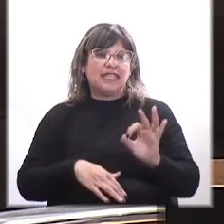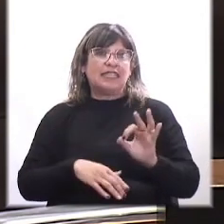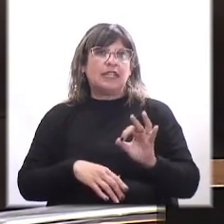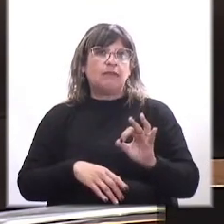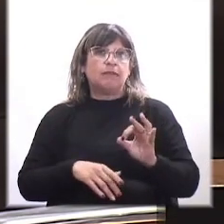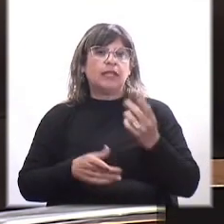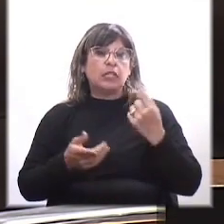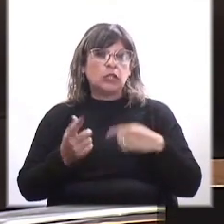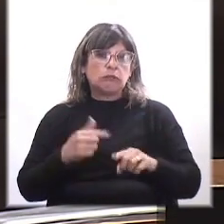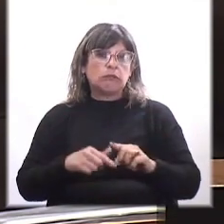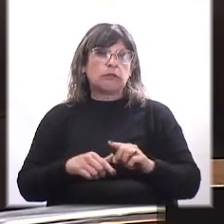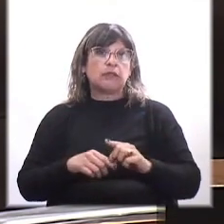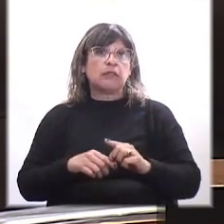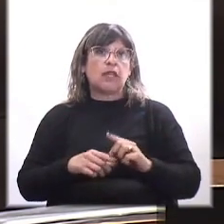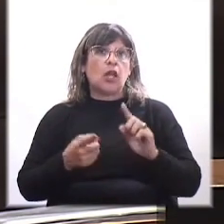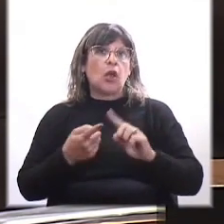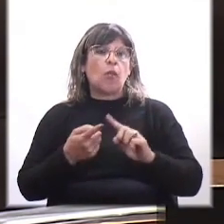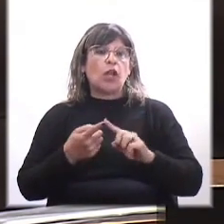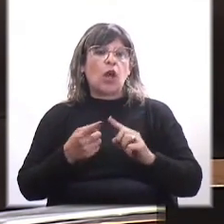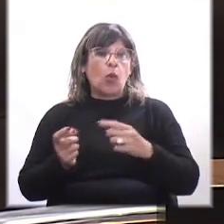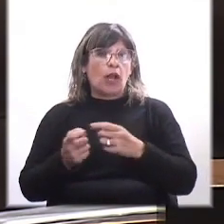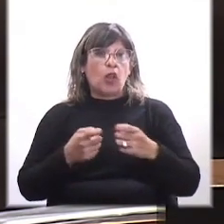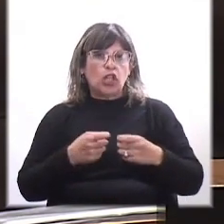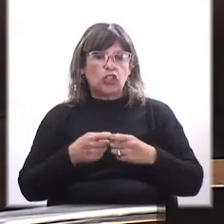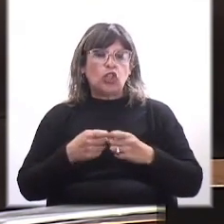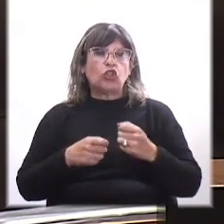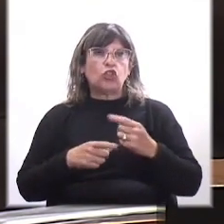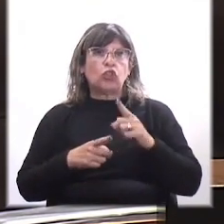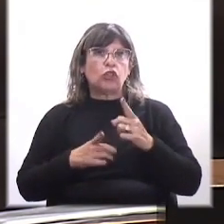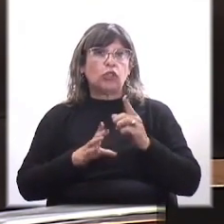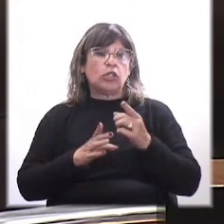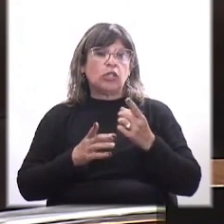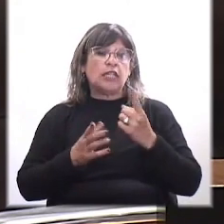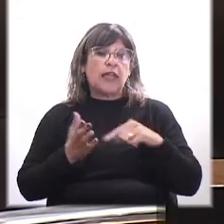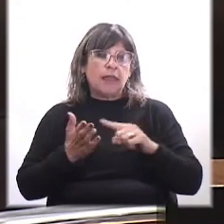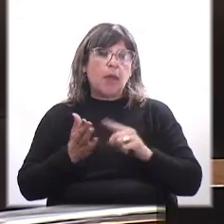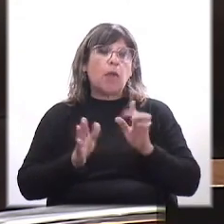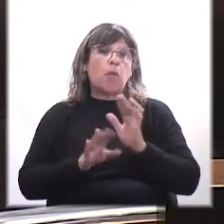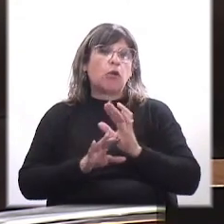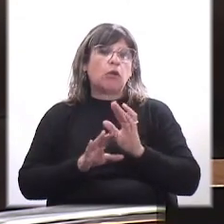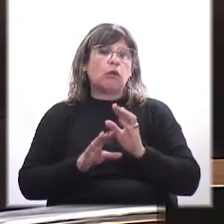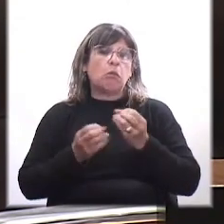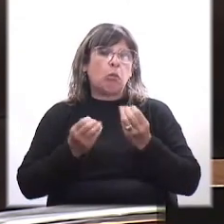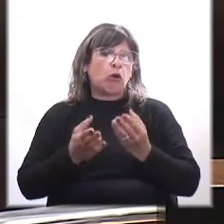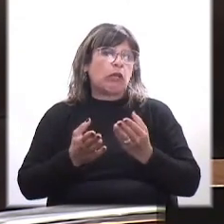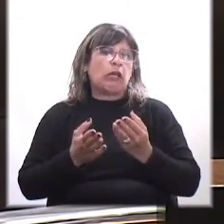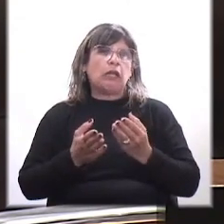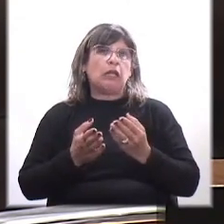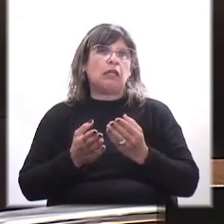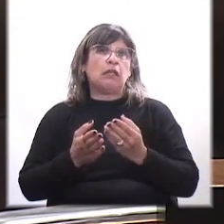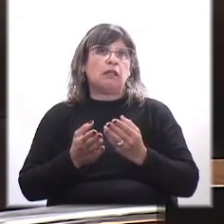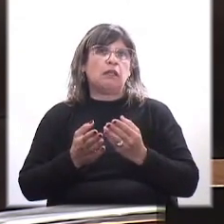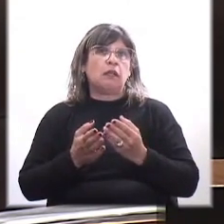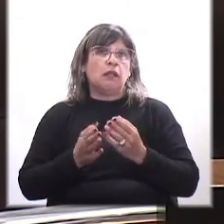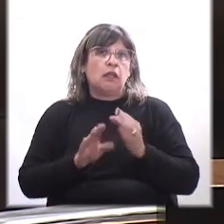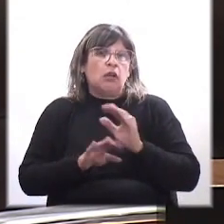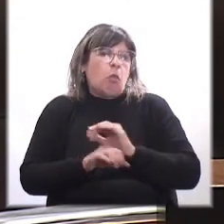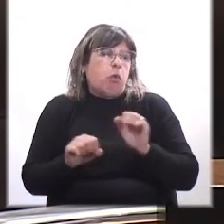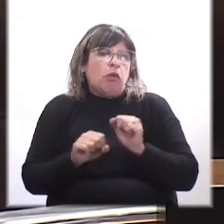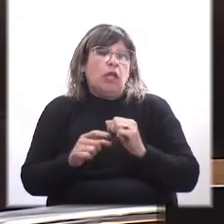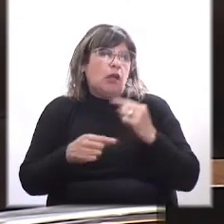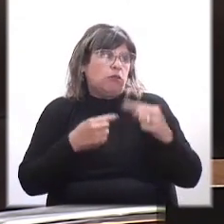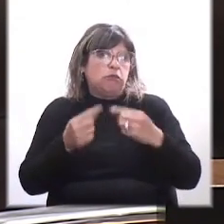decir, por acuerdo de socios y además por la imposibilidad de su